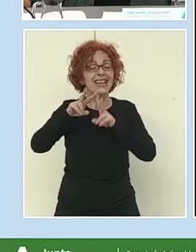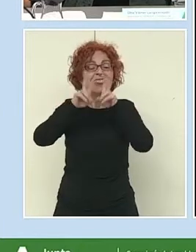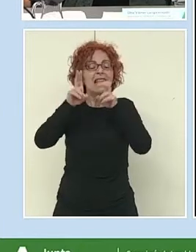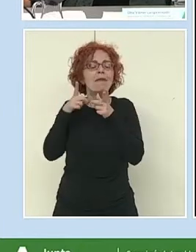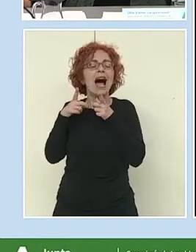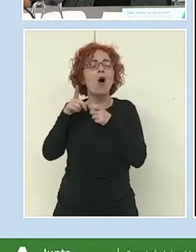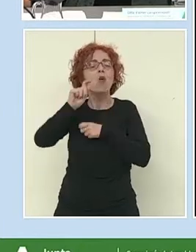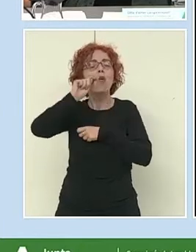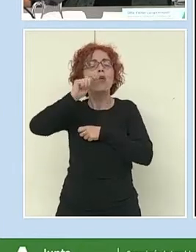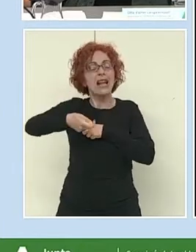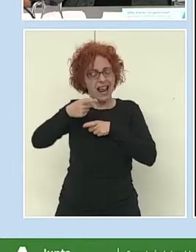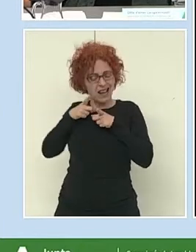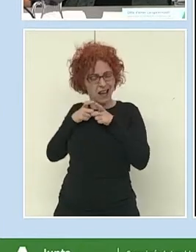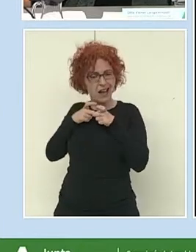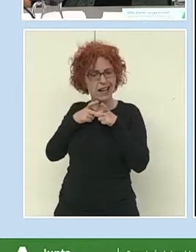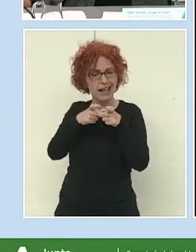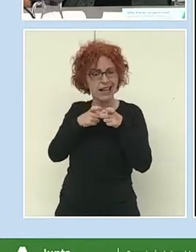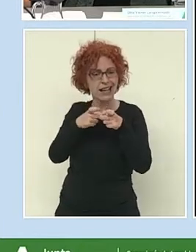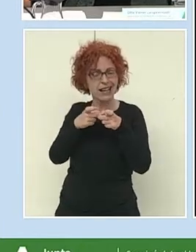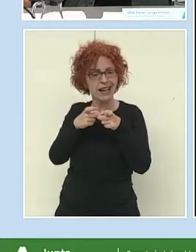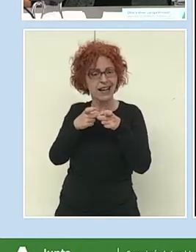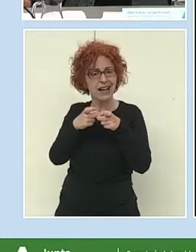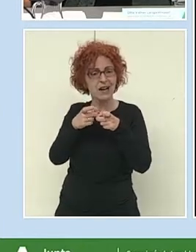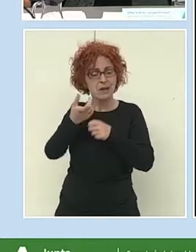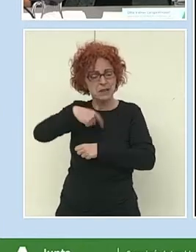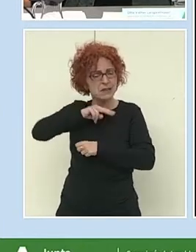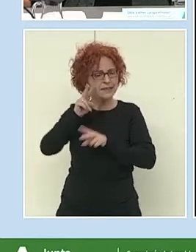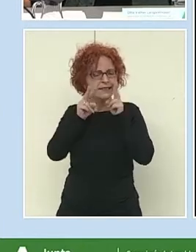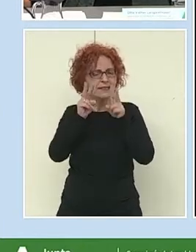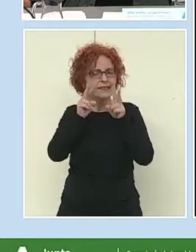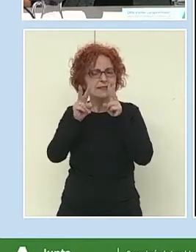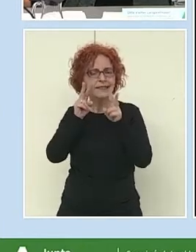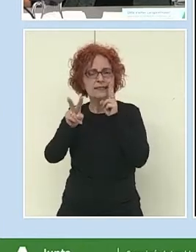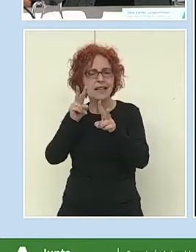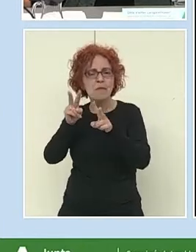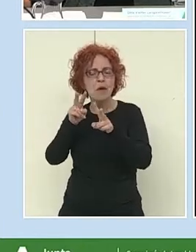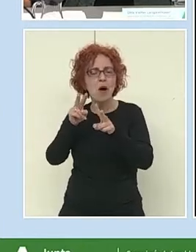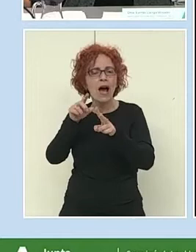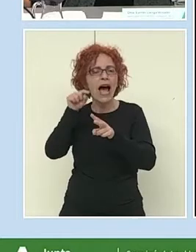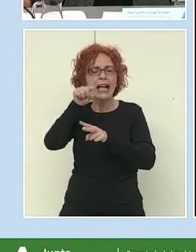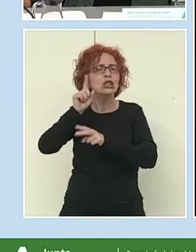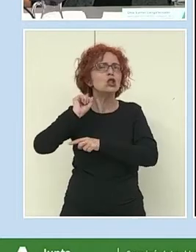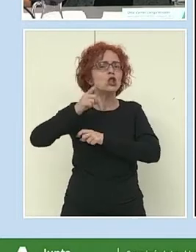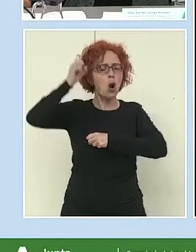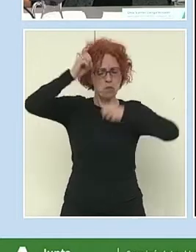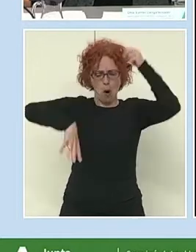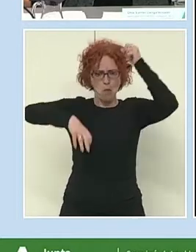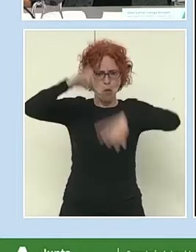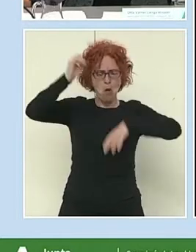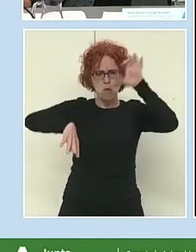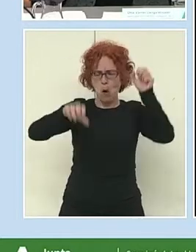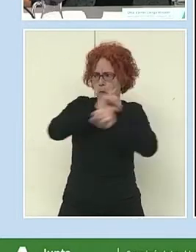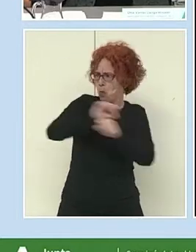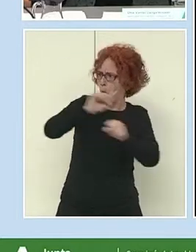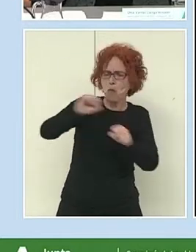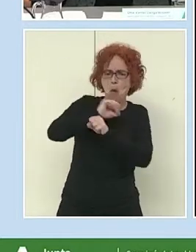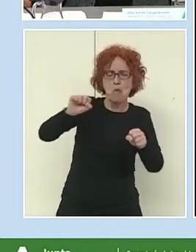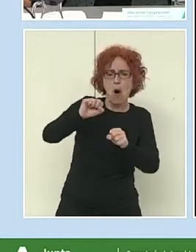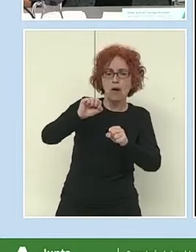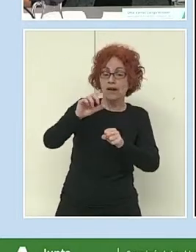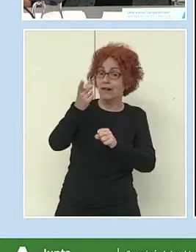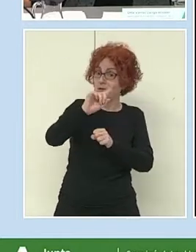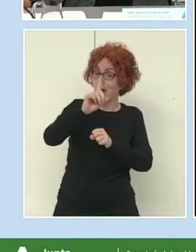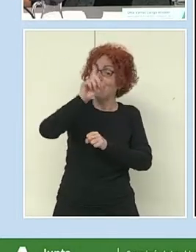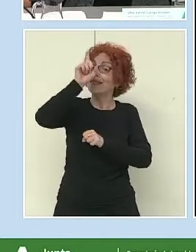Ucrania, porque los ataques no solamente se están produciendo físicamente en Ucrania, sino que